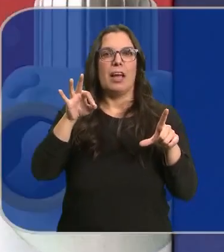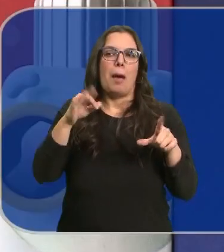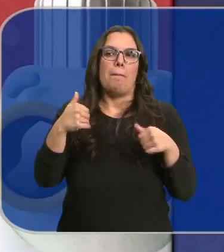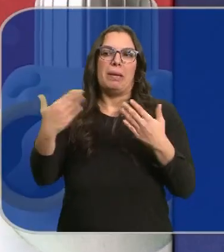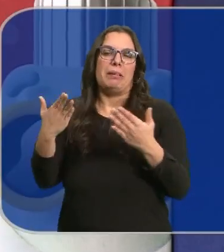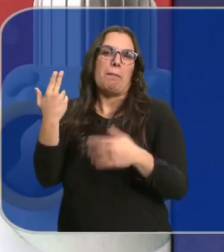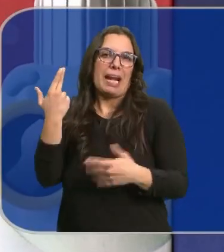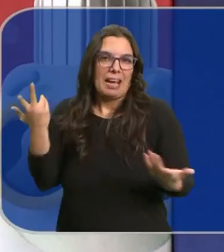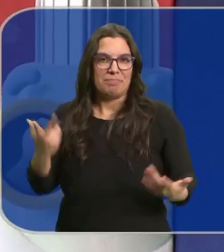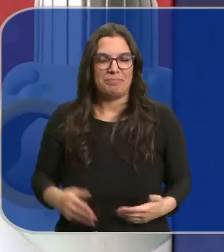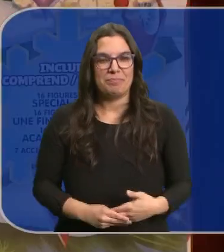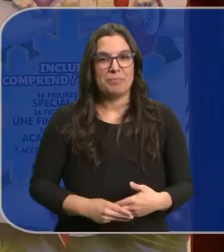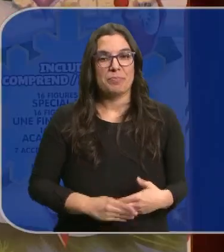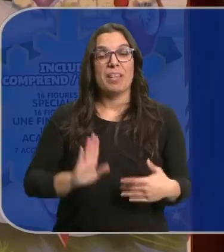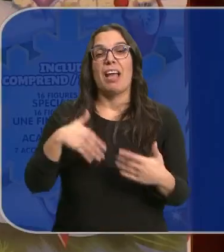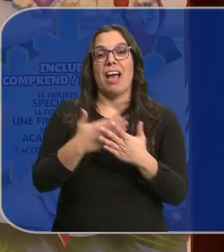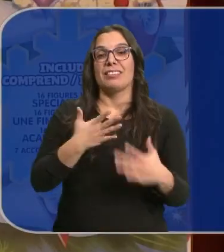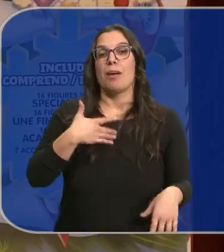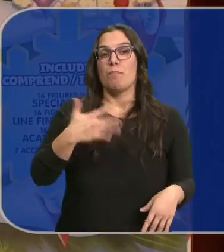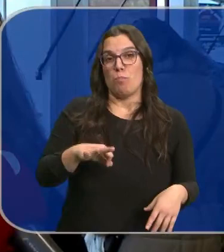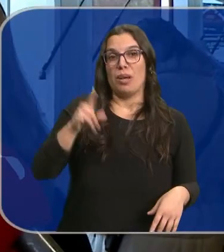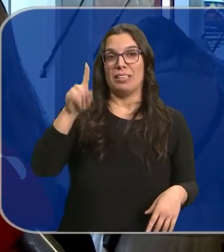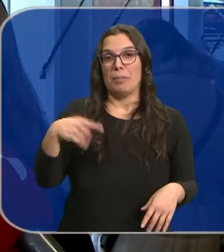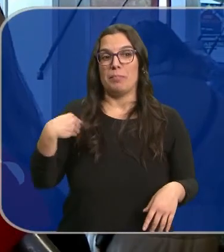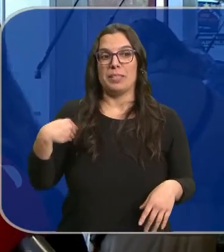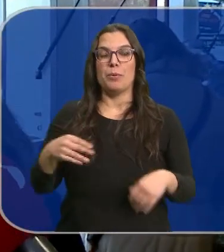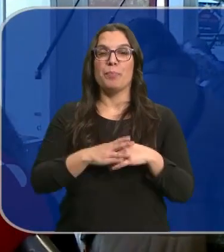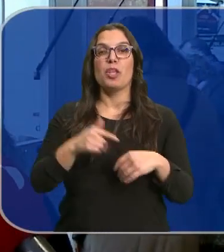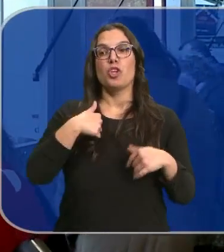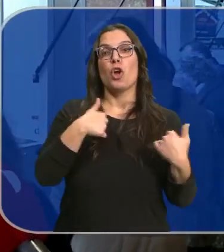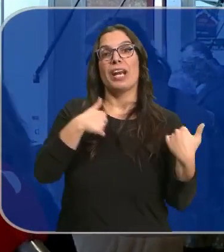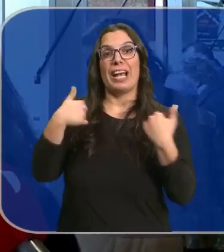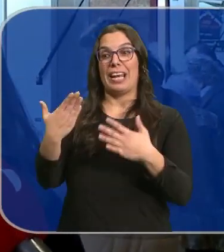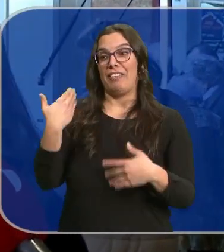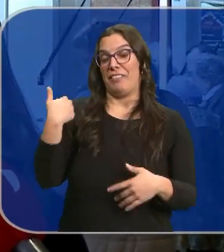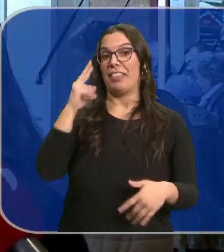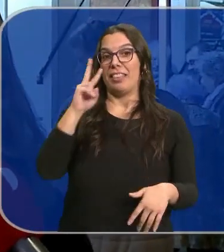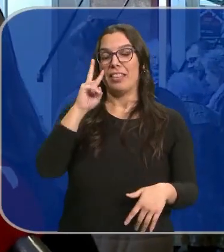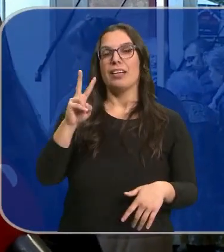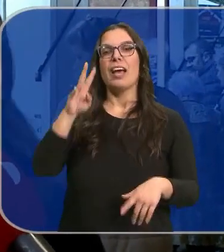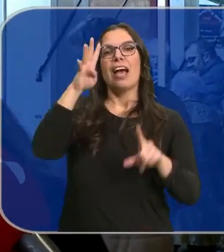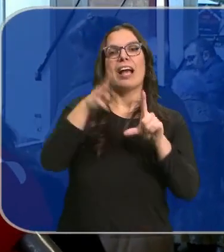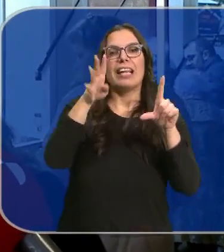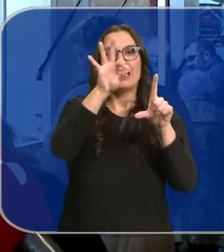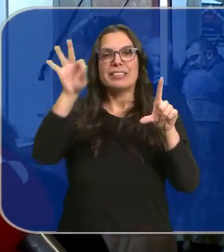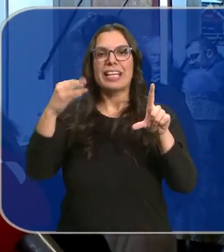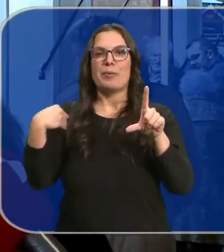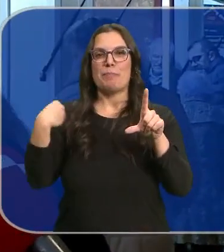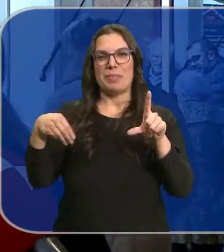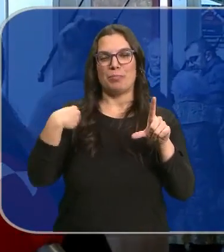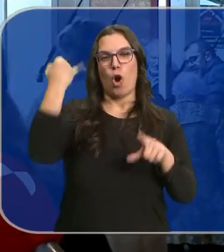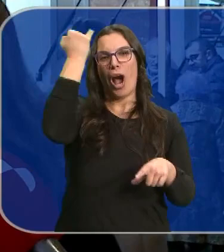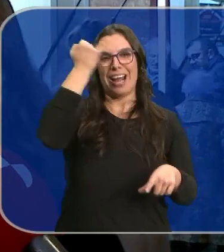mi pareja probablemente. Tanto que hasta pueden coincidir en el mismo. Se lo regalaría, además lo vi hace poco, un calendario de Adviento de Harry